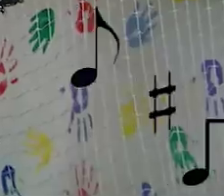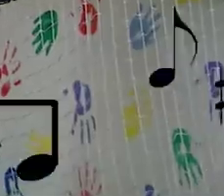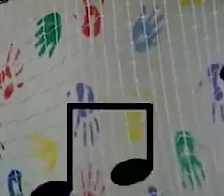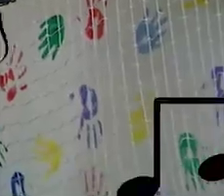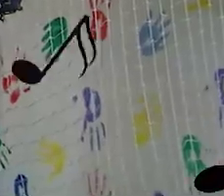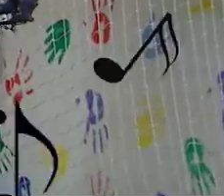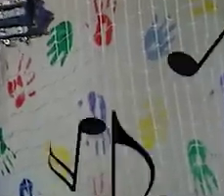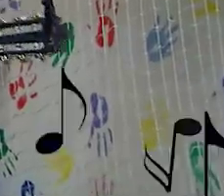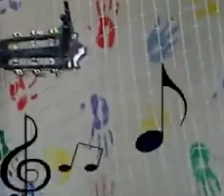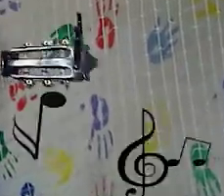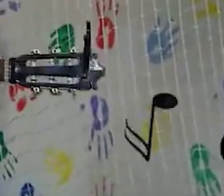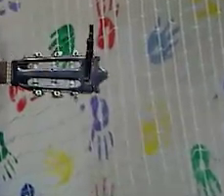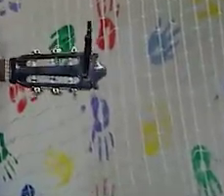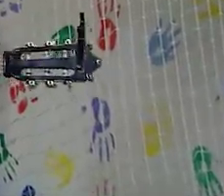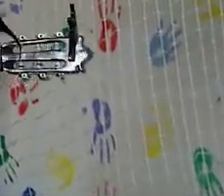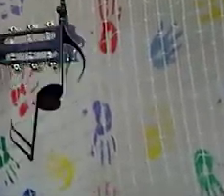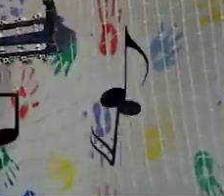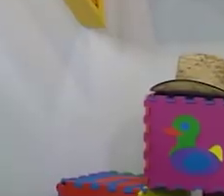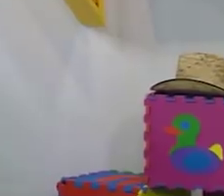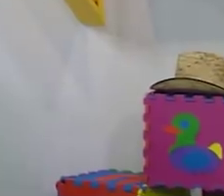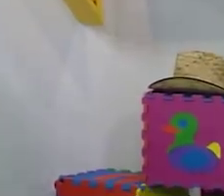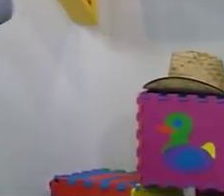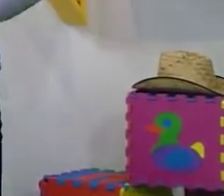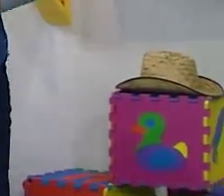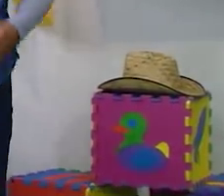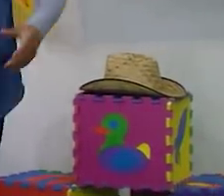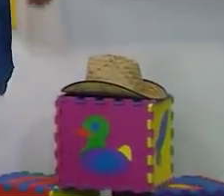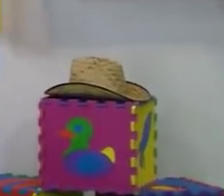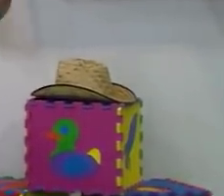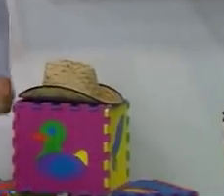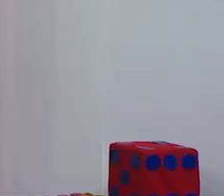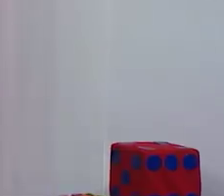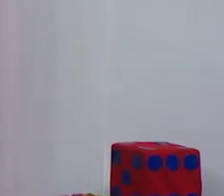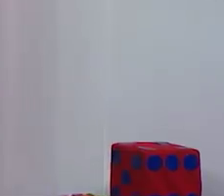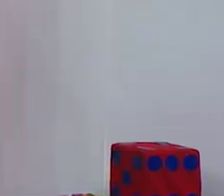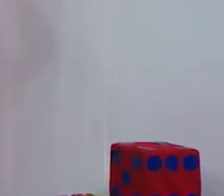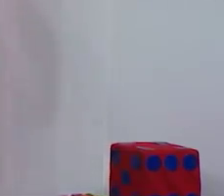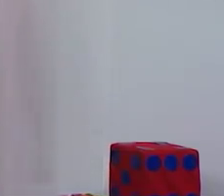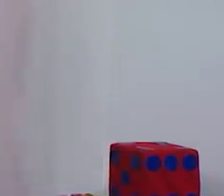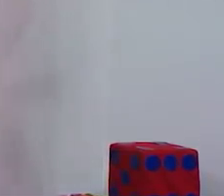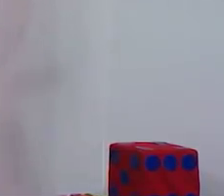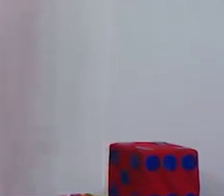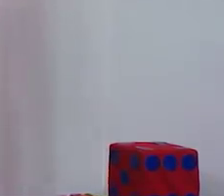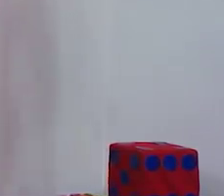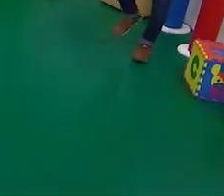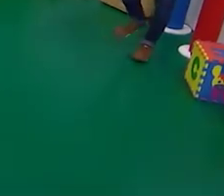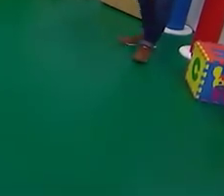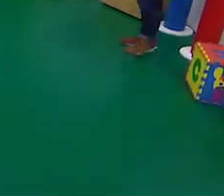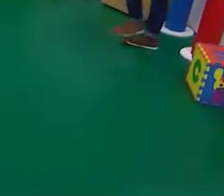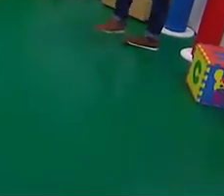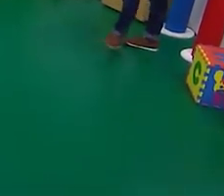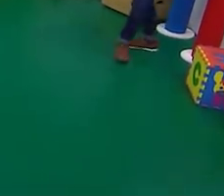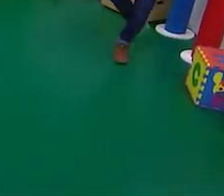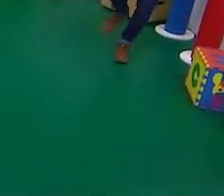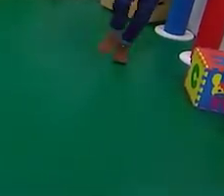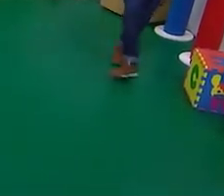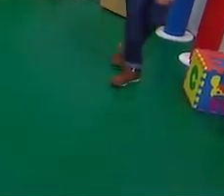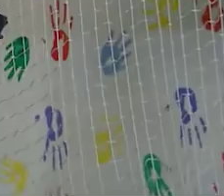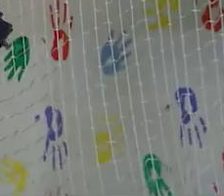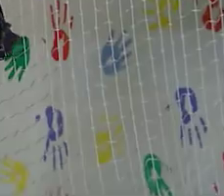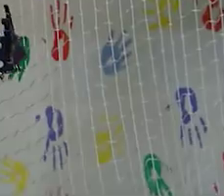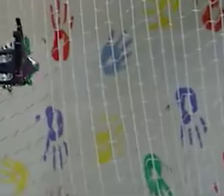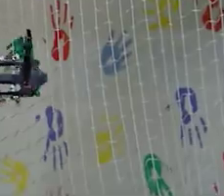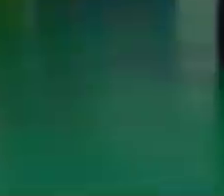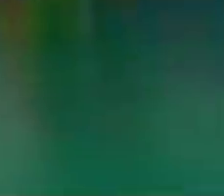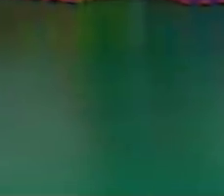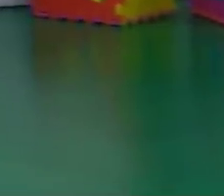atrapar. Viene la mosca y la quiere atrapar. La mosca al mosquito, el mosquito a la rana va al agua y se echa a nadar. La rana